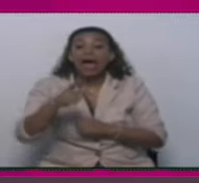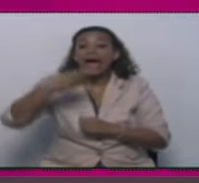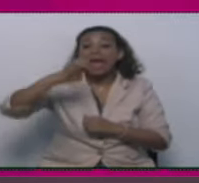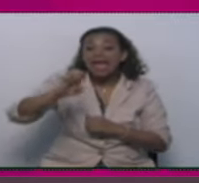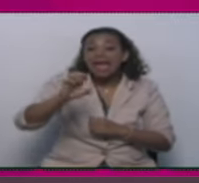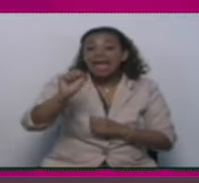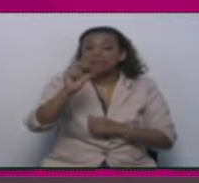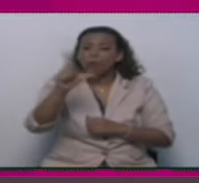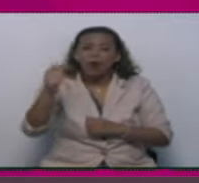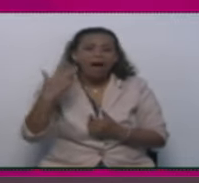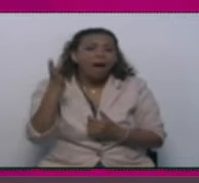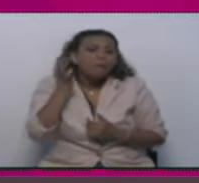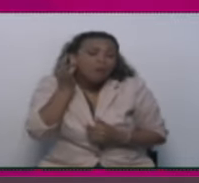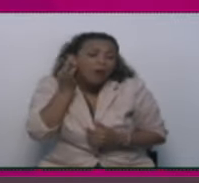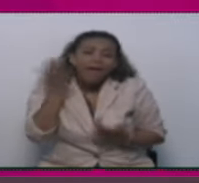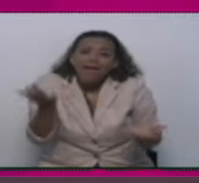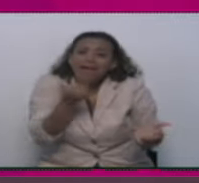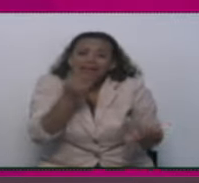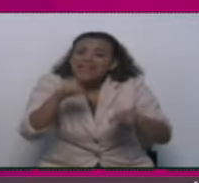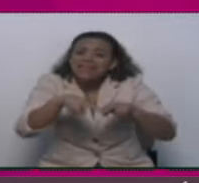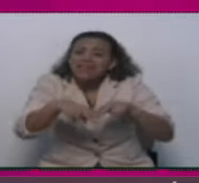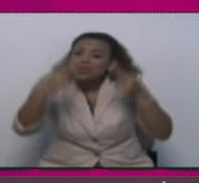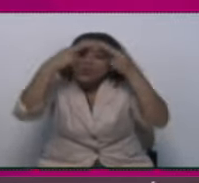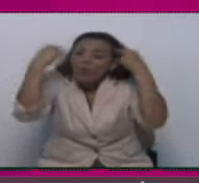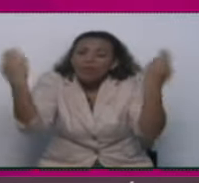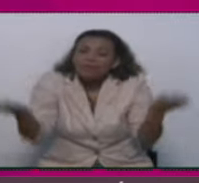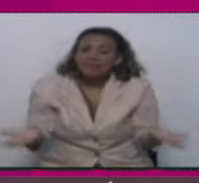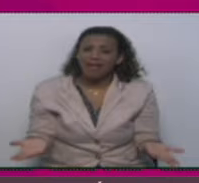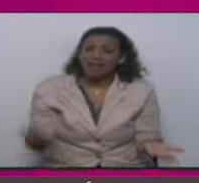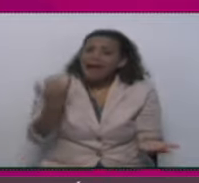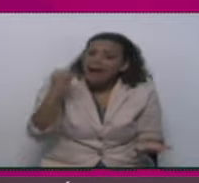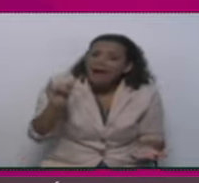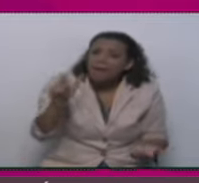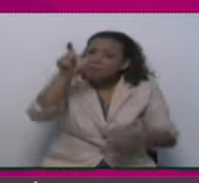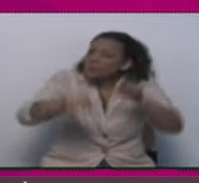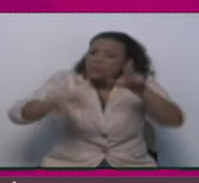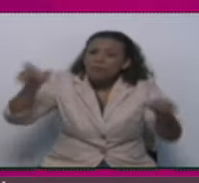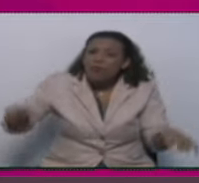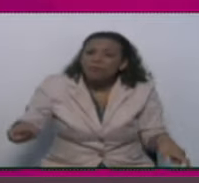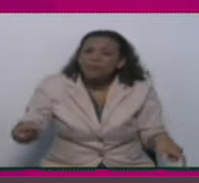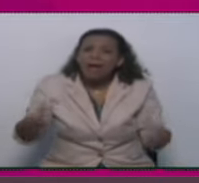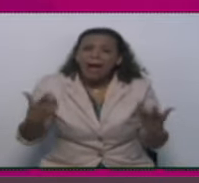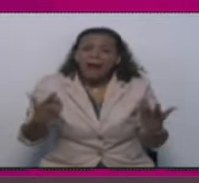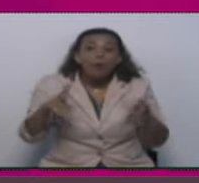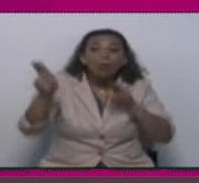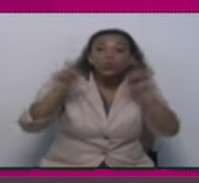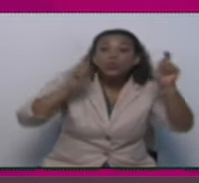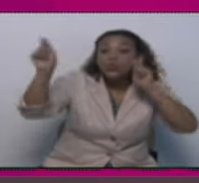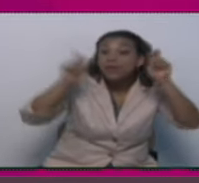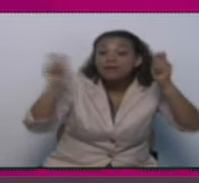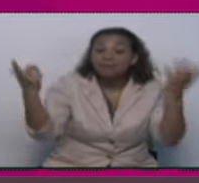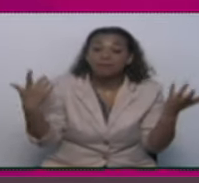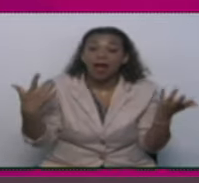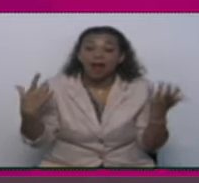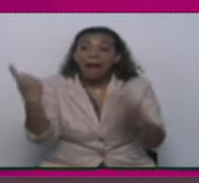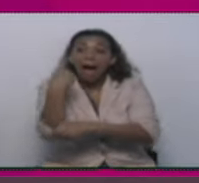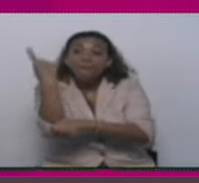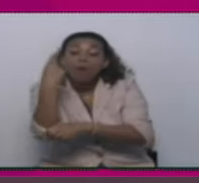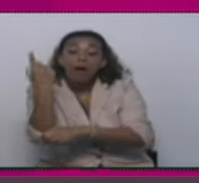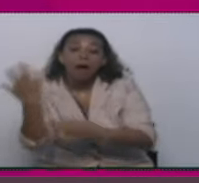tienen las mujeres? ¿Qué tienen los niños? ¿Qué tienen los securistas, las